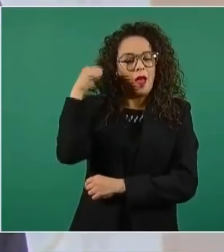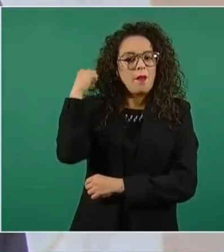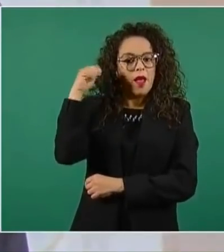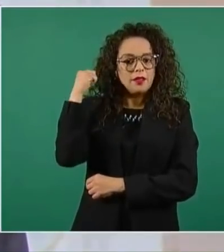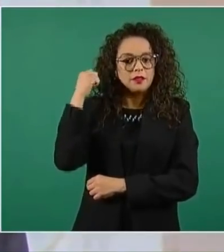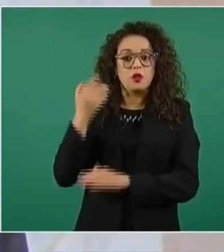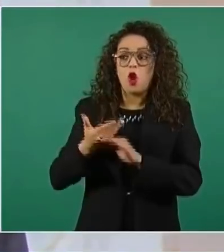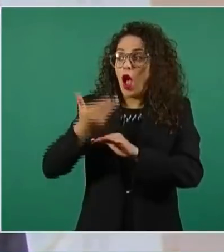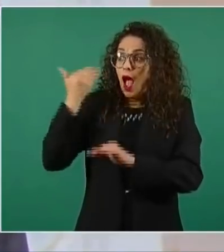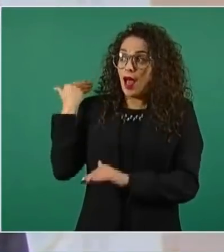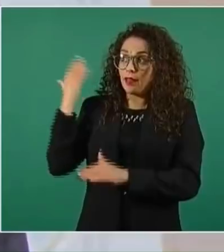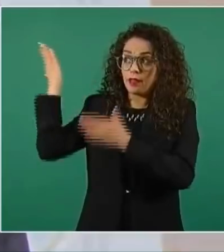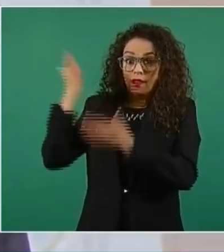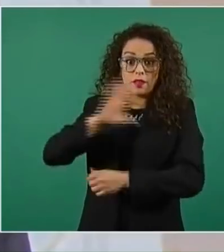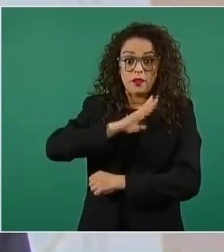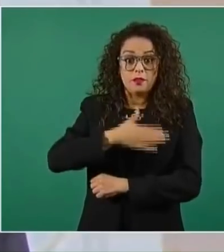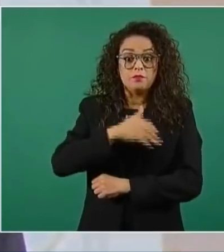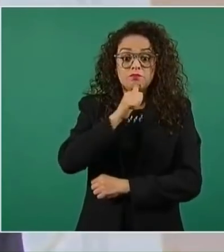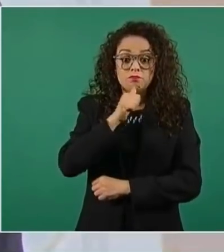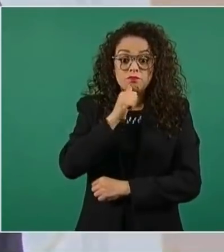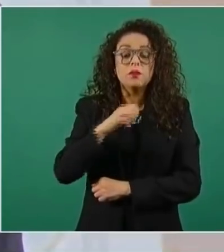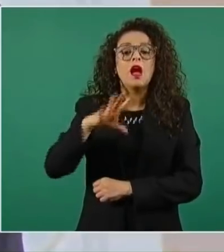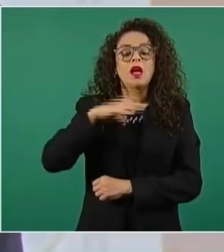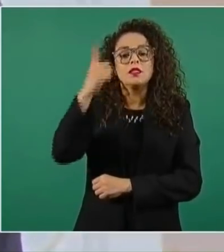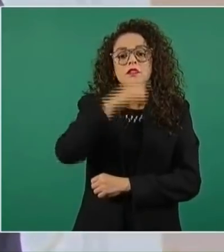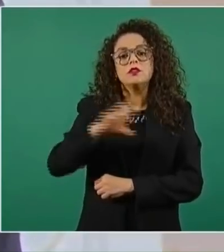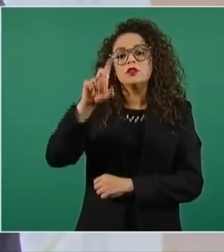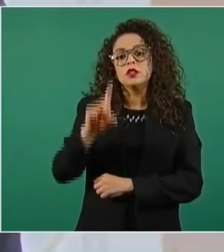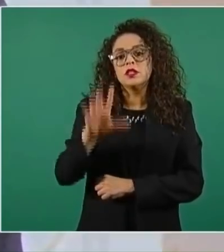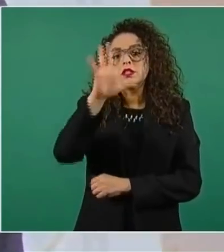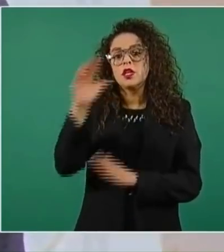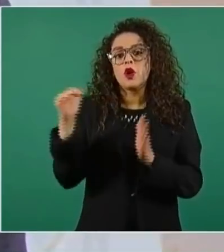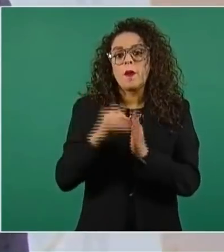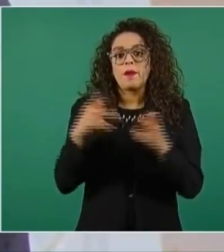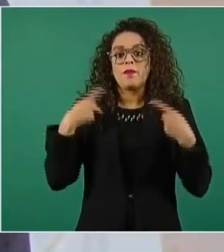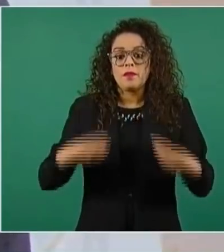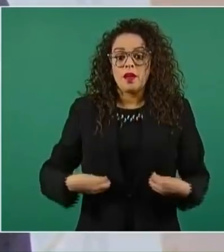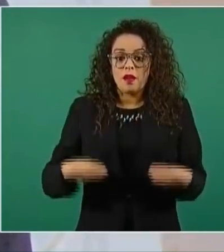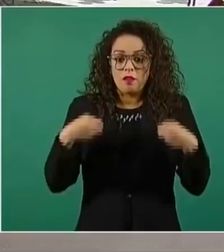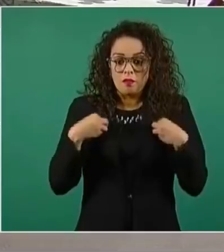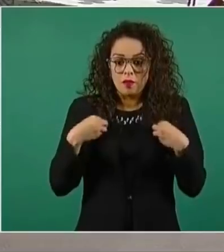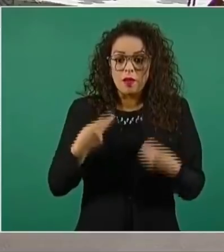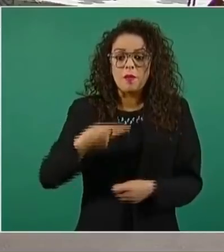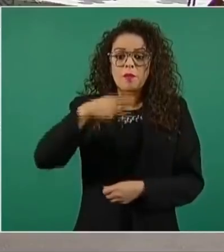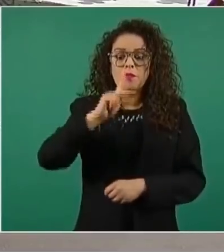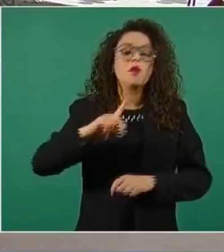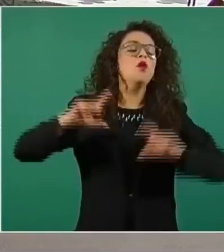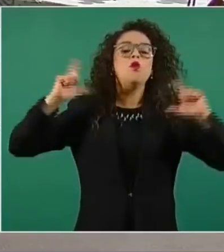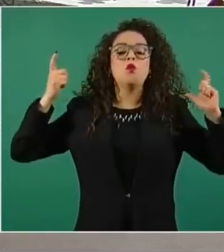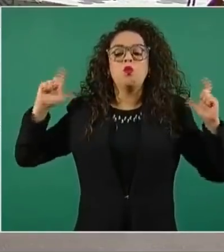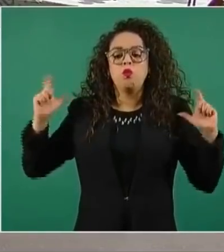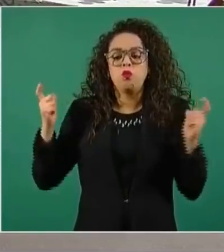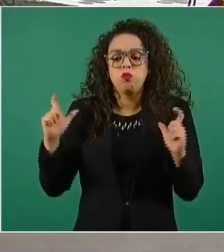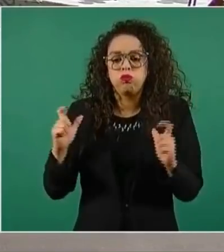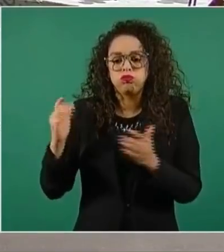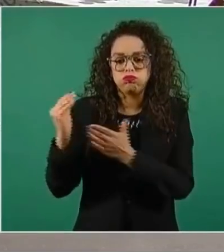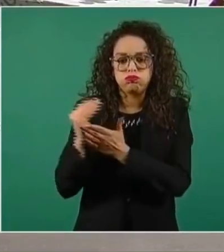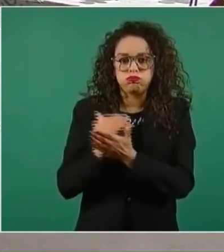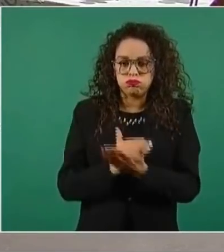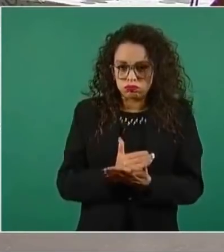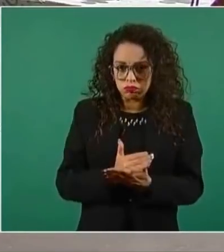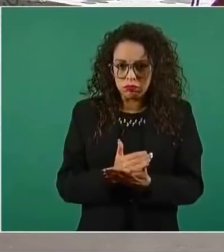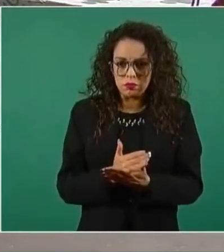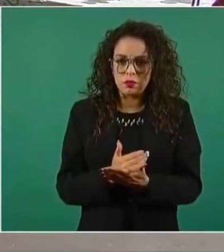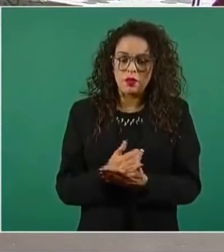españoles, 135.000 habitantes, pero su población disminuyó y en 3 siglos